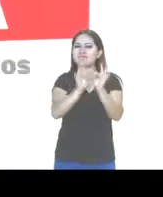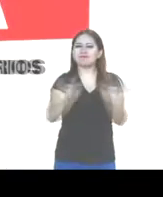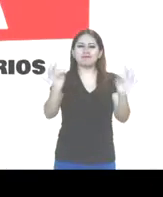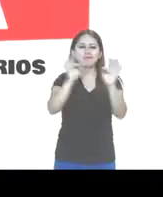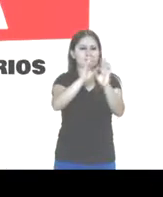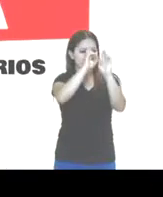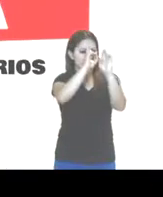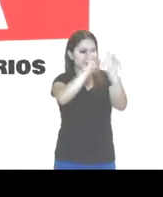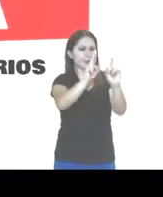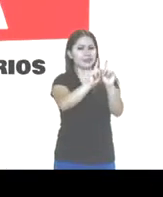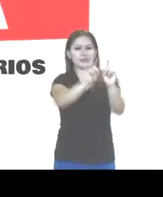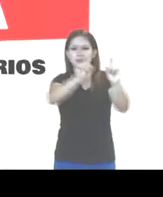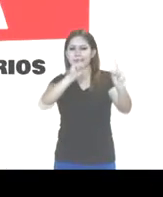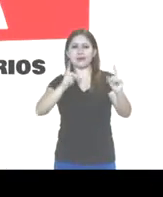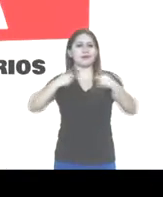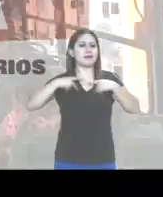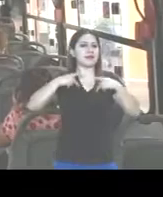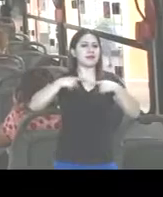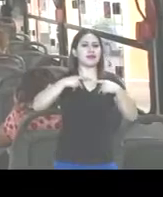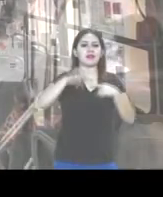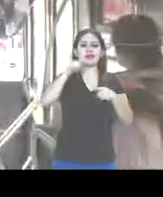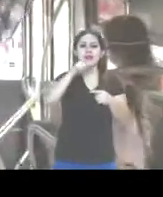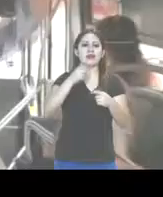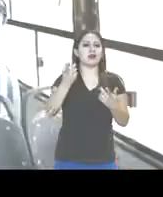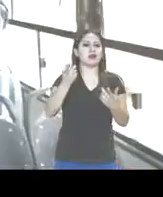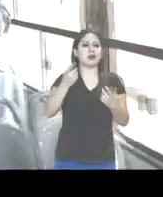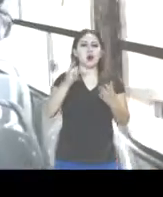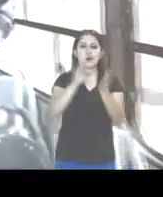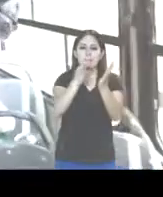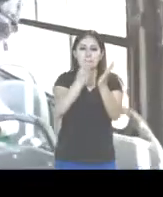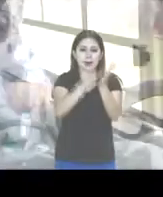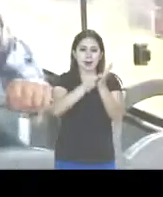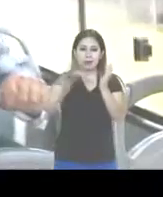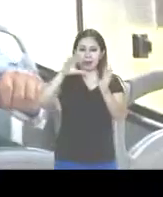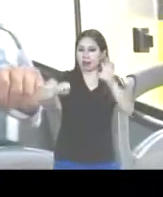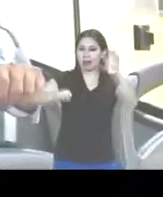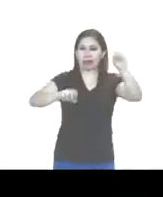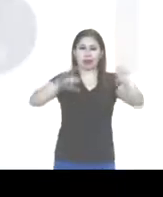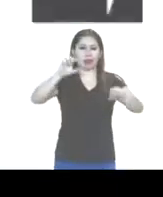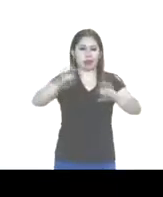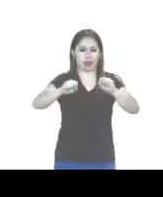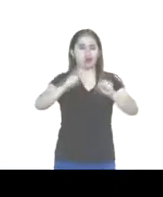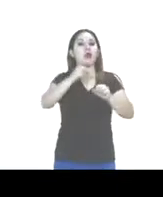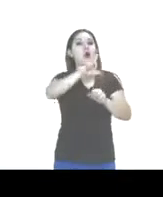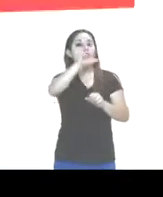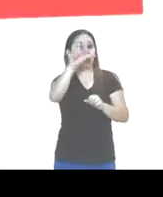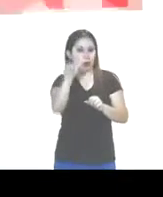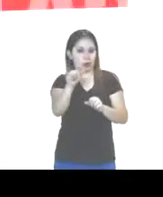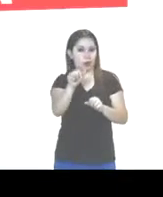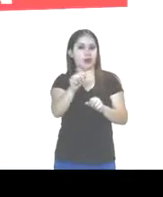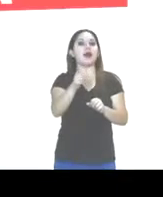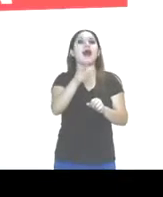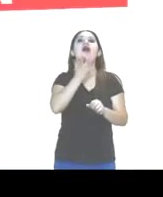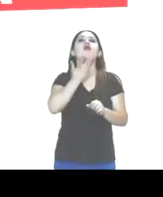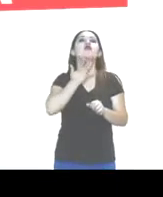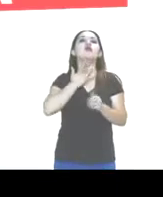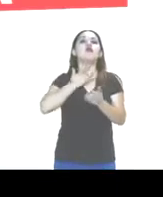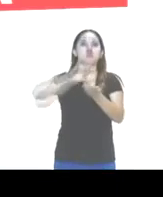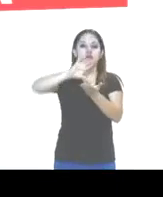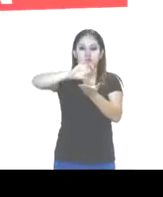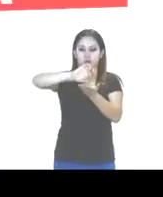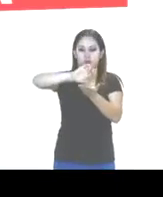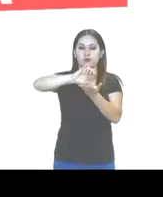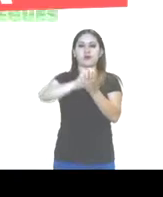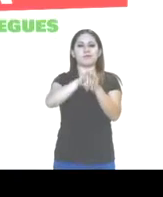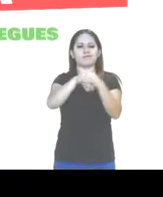posible respetemos nuestra sana distancia con el resto de los usuarios, que tengamos que tocar pasamanos y otras superficies, después nos lavemos las manos con la